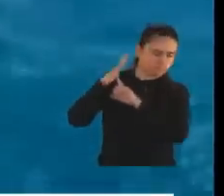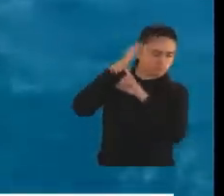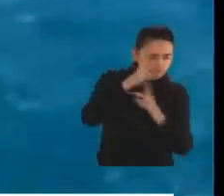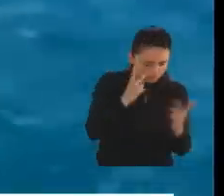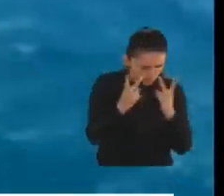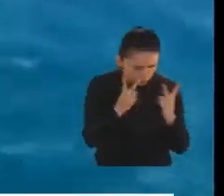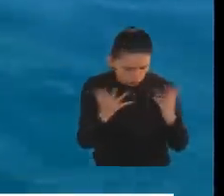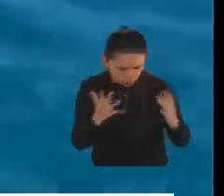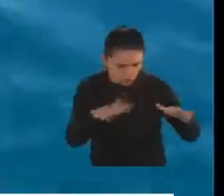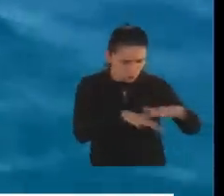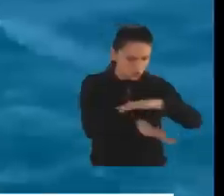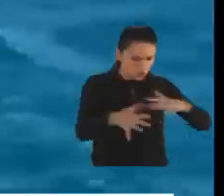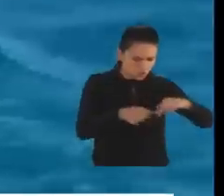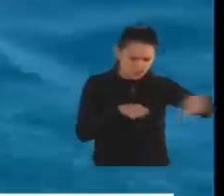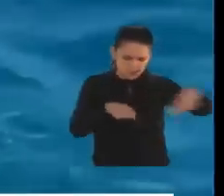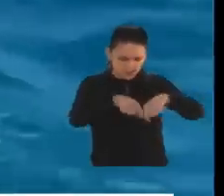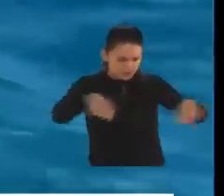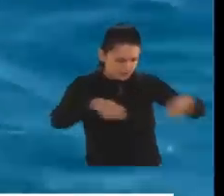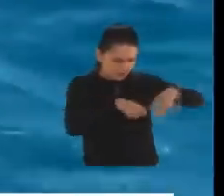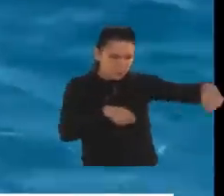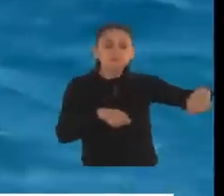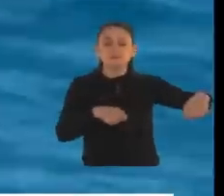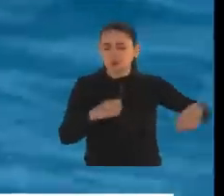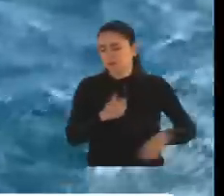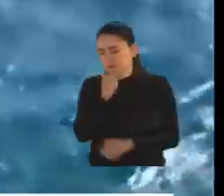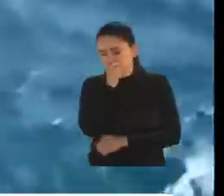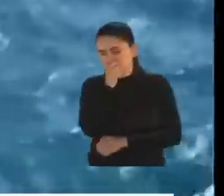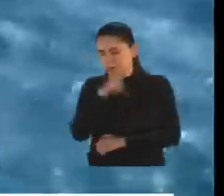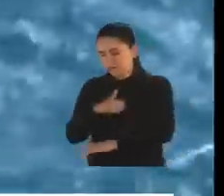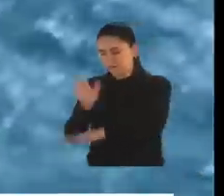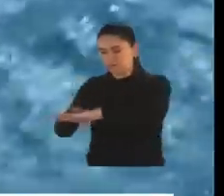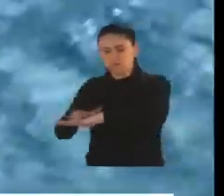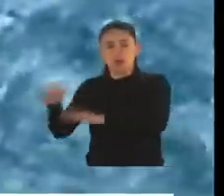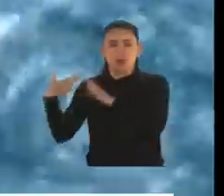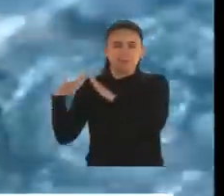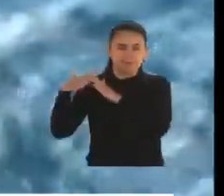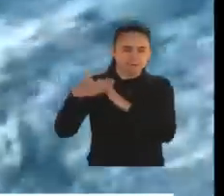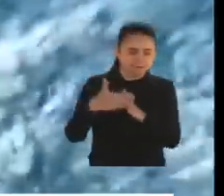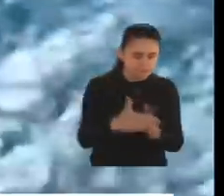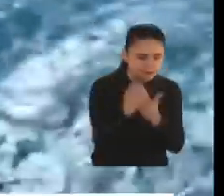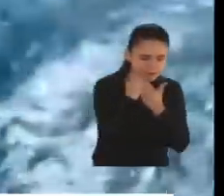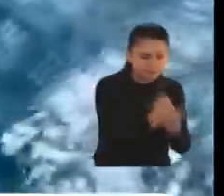lograron ubicarlos, entablar comunicación con ellos y posteriormente hacer el rescate.